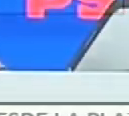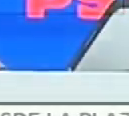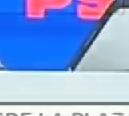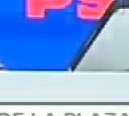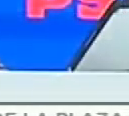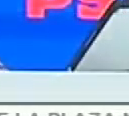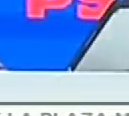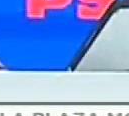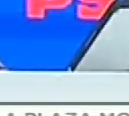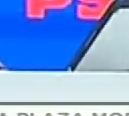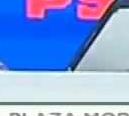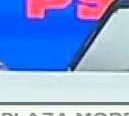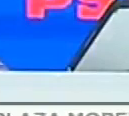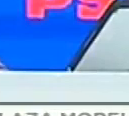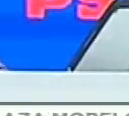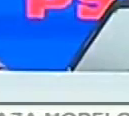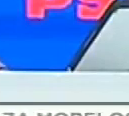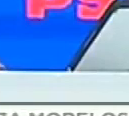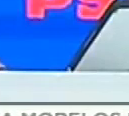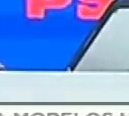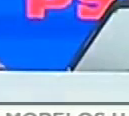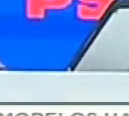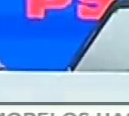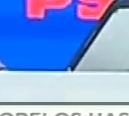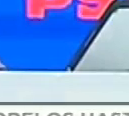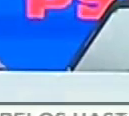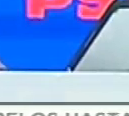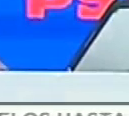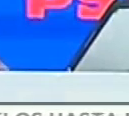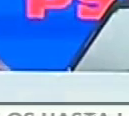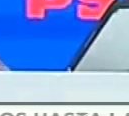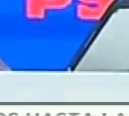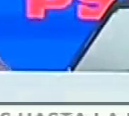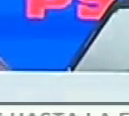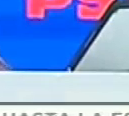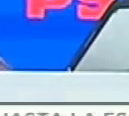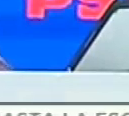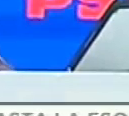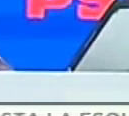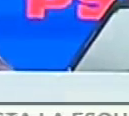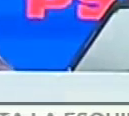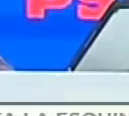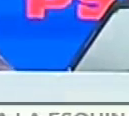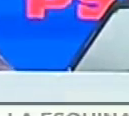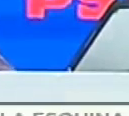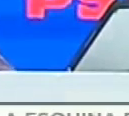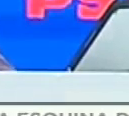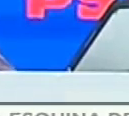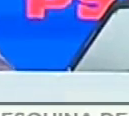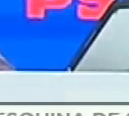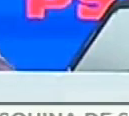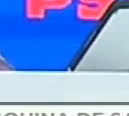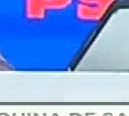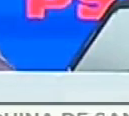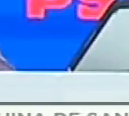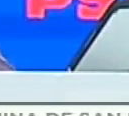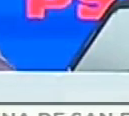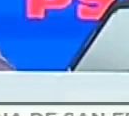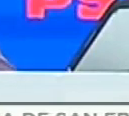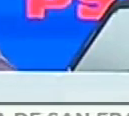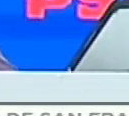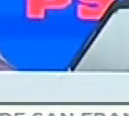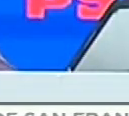hablamos de la consolidación del poder popular, venimos de una experiencia acumulada en esta